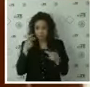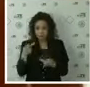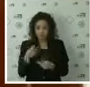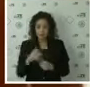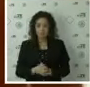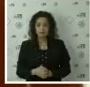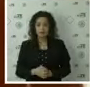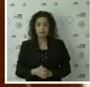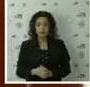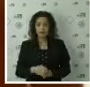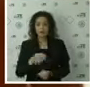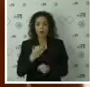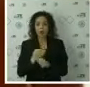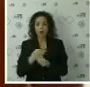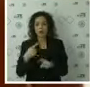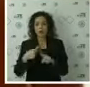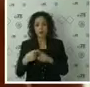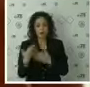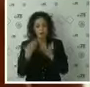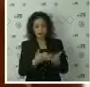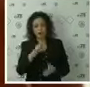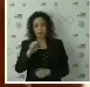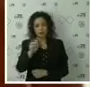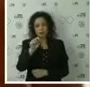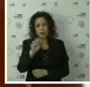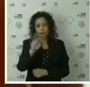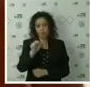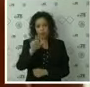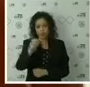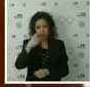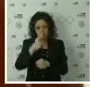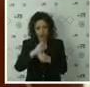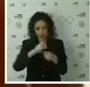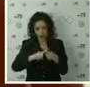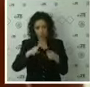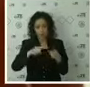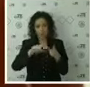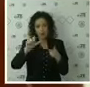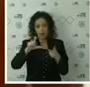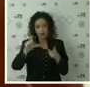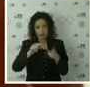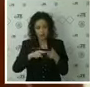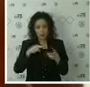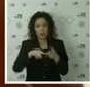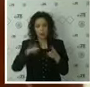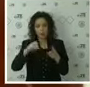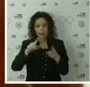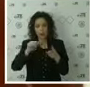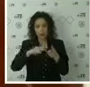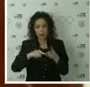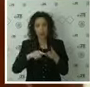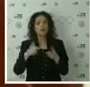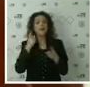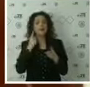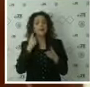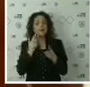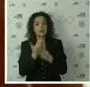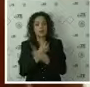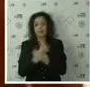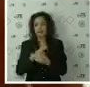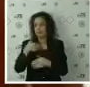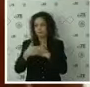a Estefanía en este orden, a Alexa, a Miguel Ángel, al diputado que esperamos se